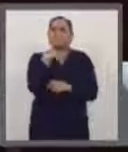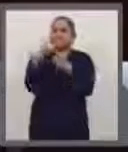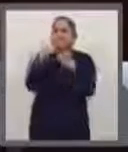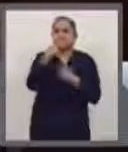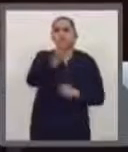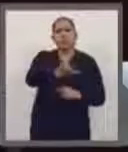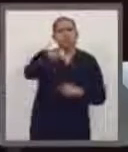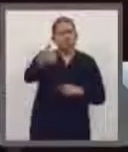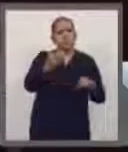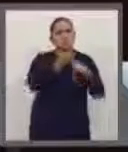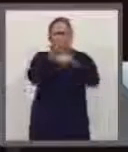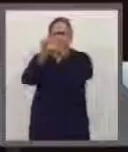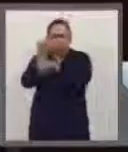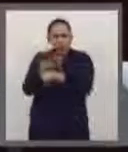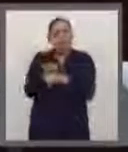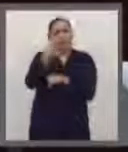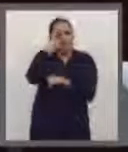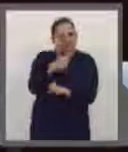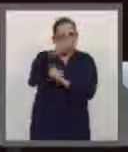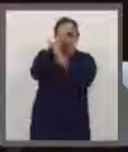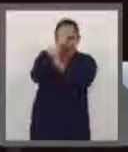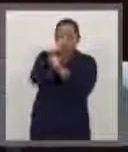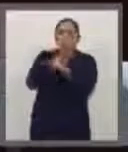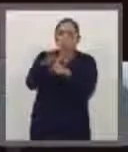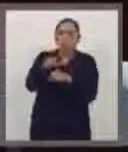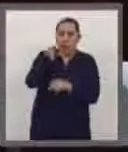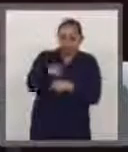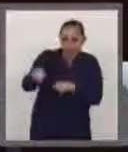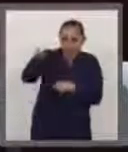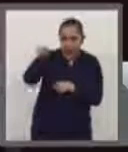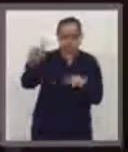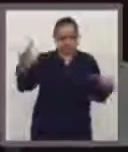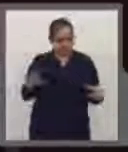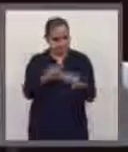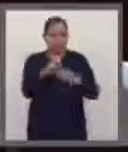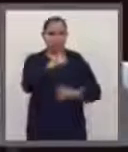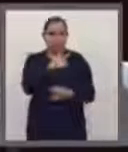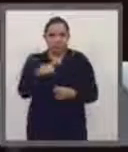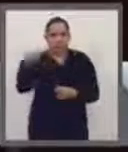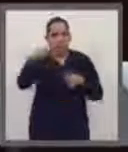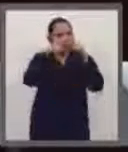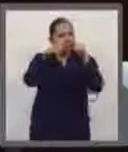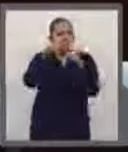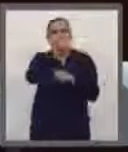las entidades federativas para atender a todos los migrantes y usuarios en